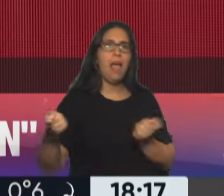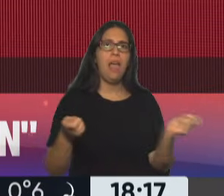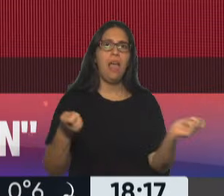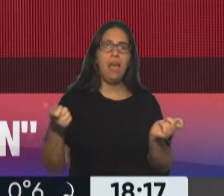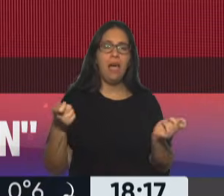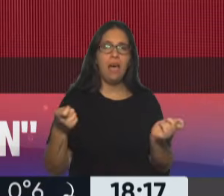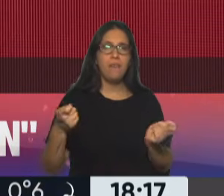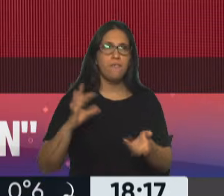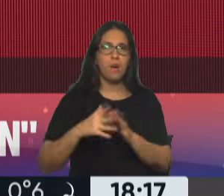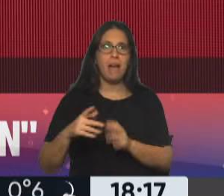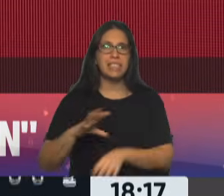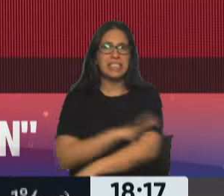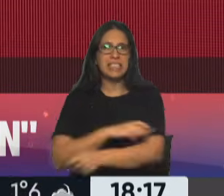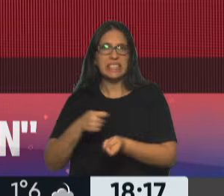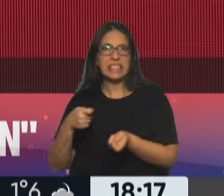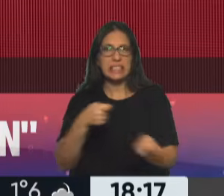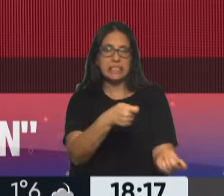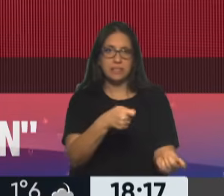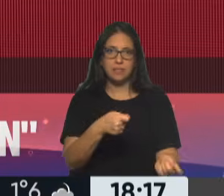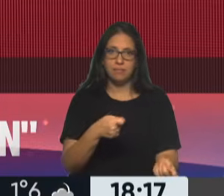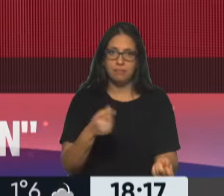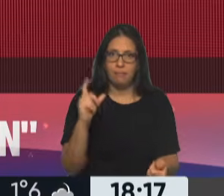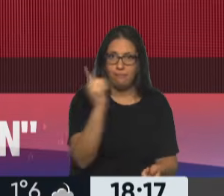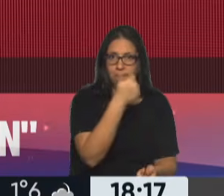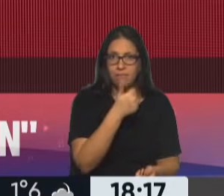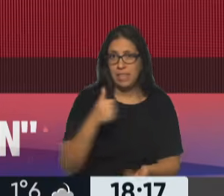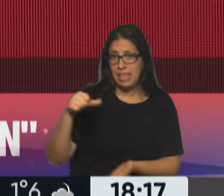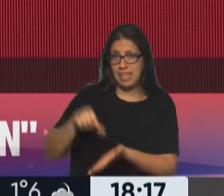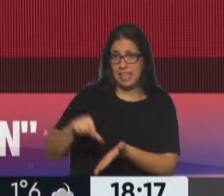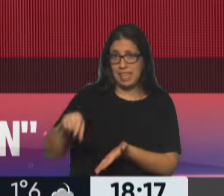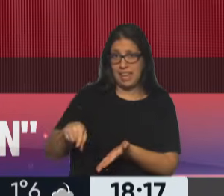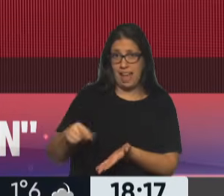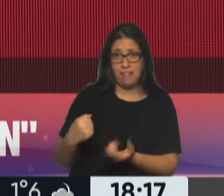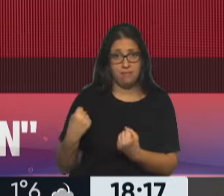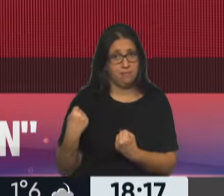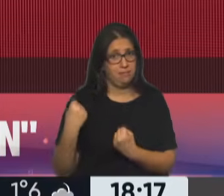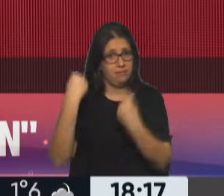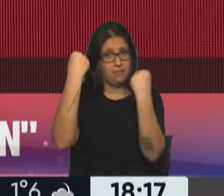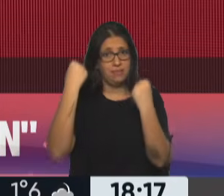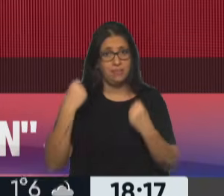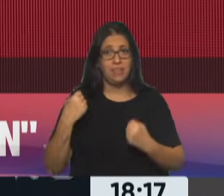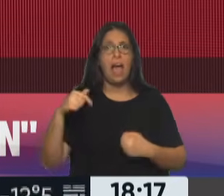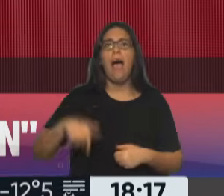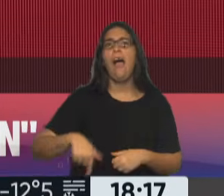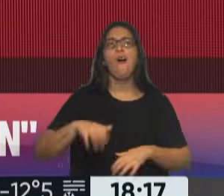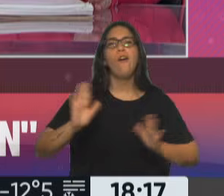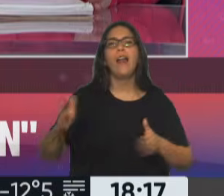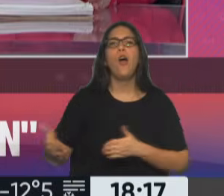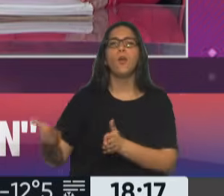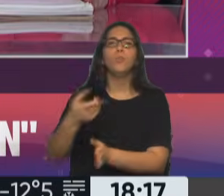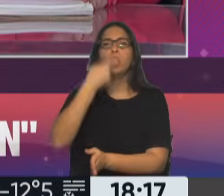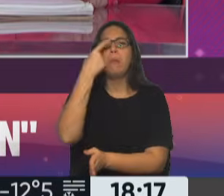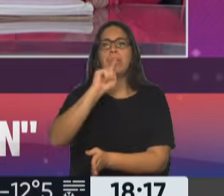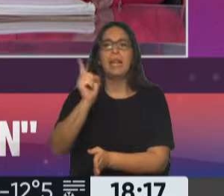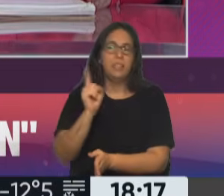de presión. Y es la verdad un poco naif pensar que Irán se va a bajar muy rápido de esa posición diciendo yo no quiero nada ahora sobre el Estrecho de Hormuz, ¿no? Ahora